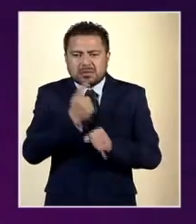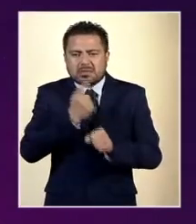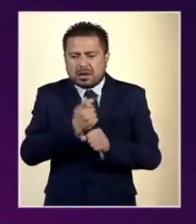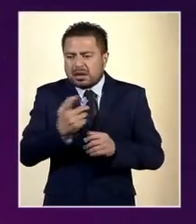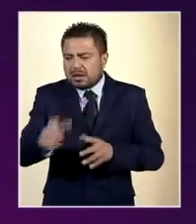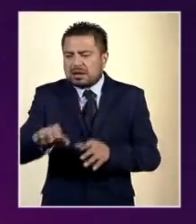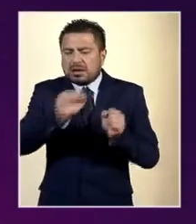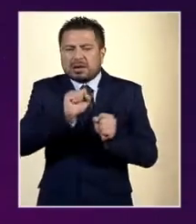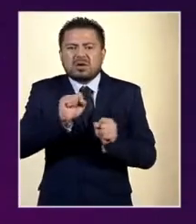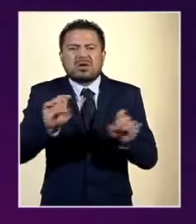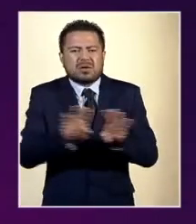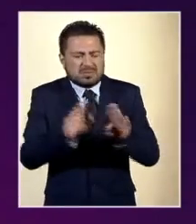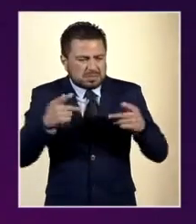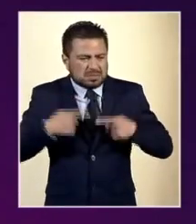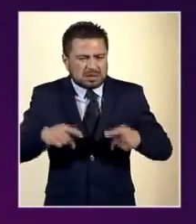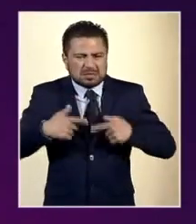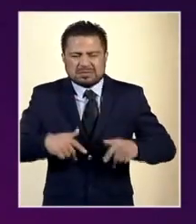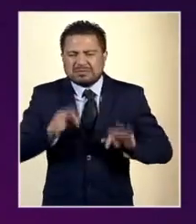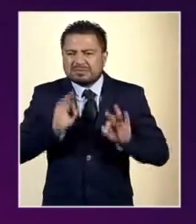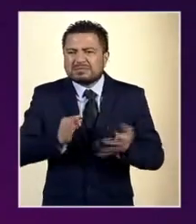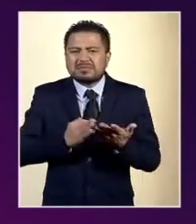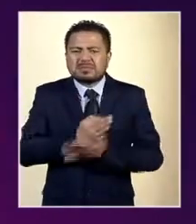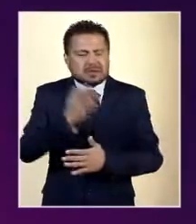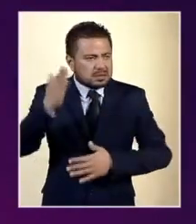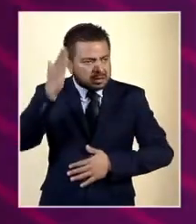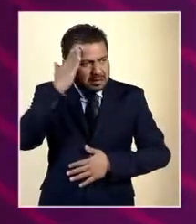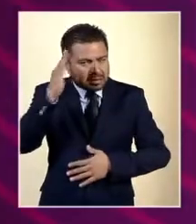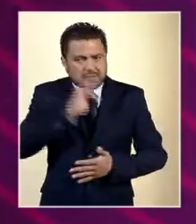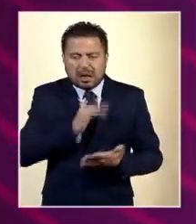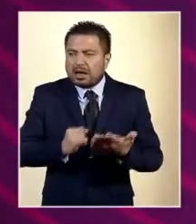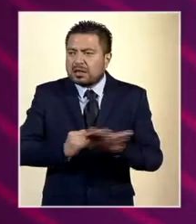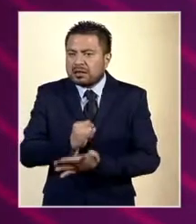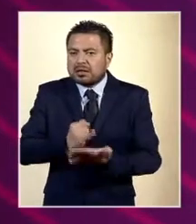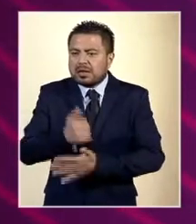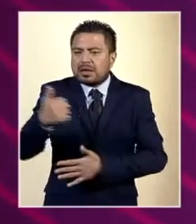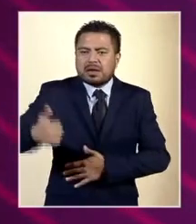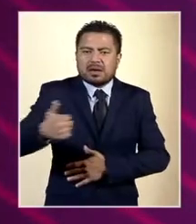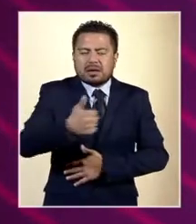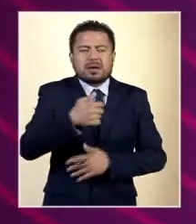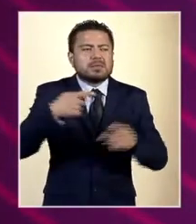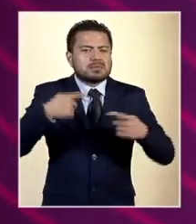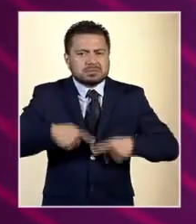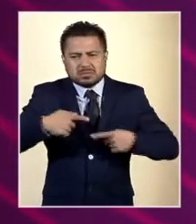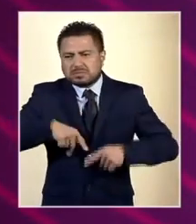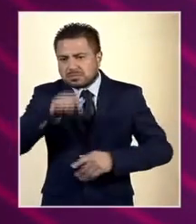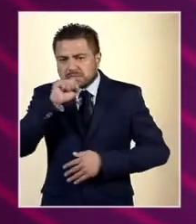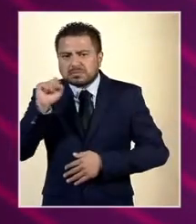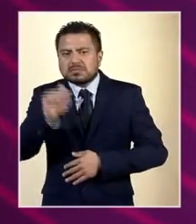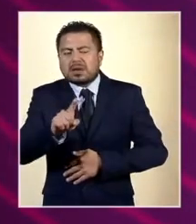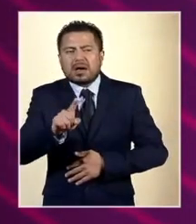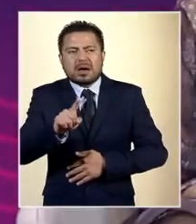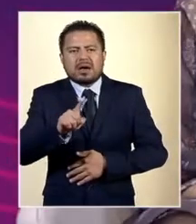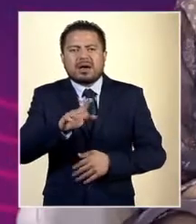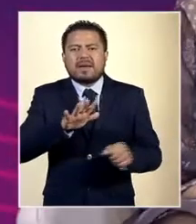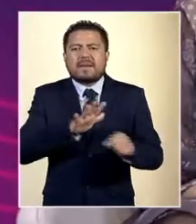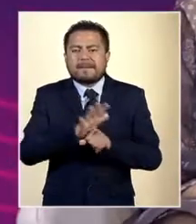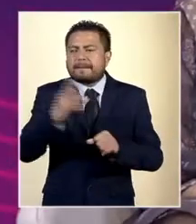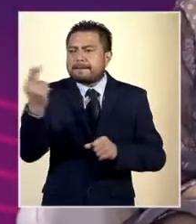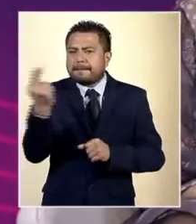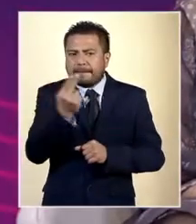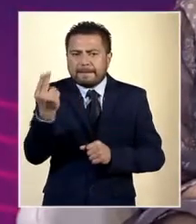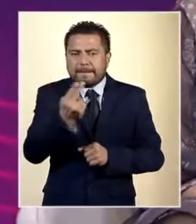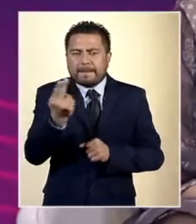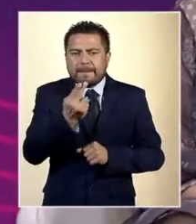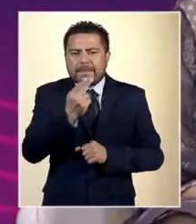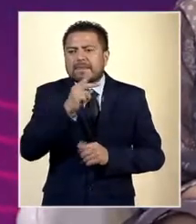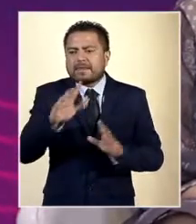como seres dignos, personas que son capaces de tomar decisiones, que son personas que necesitan